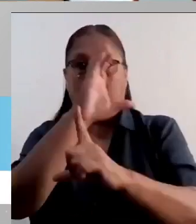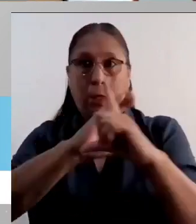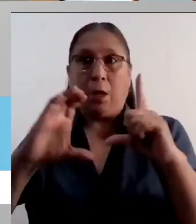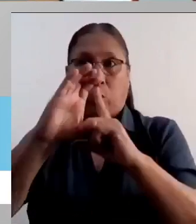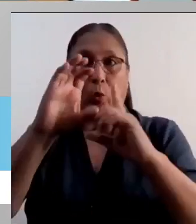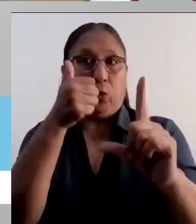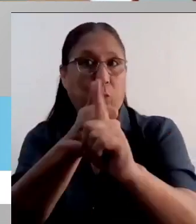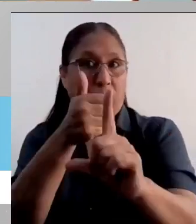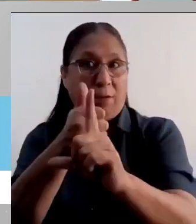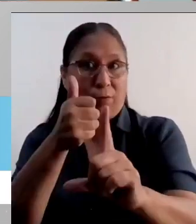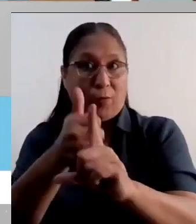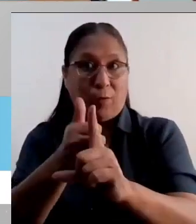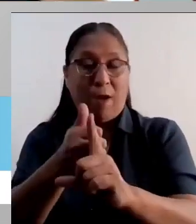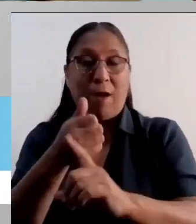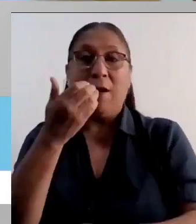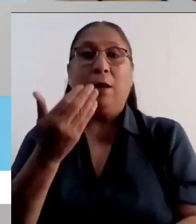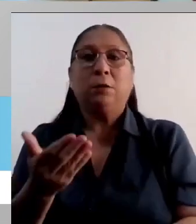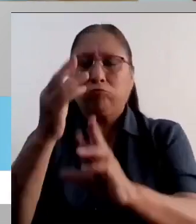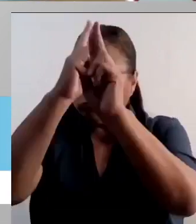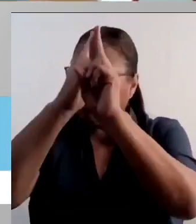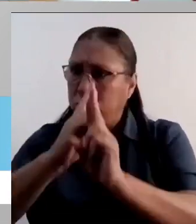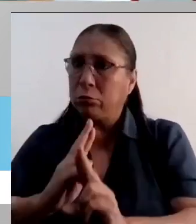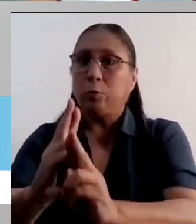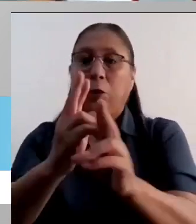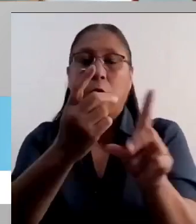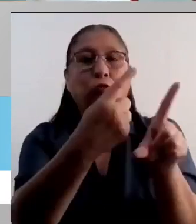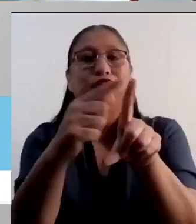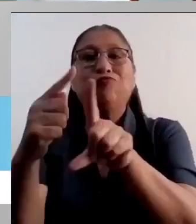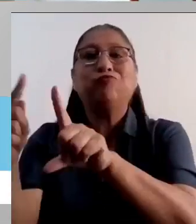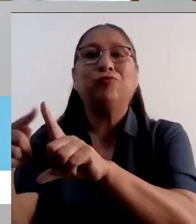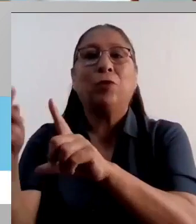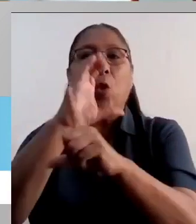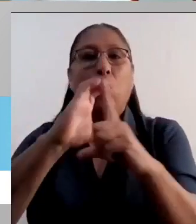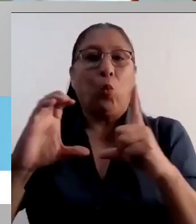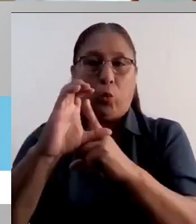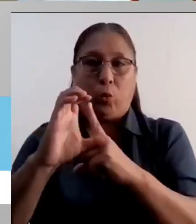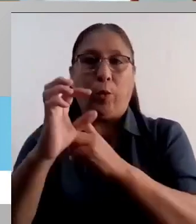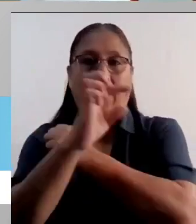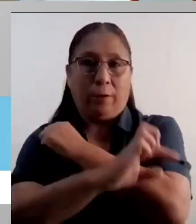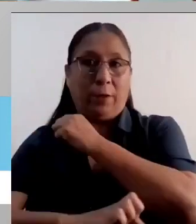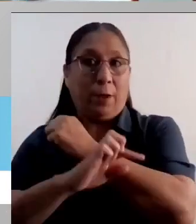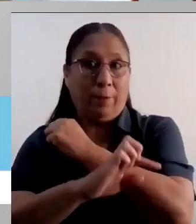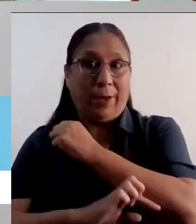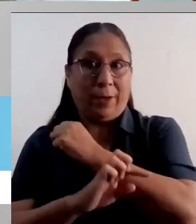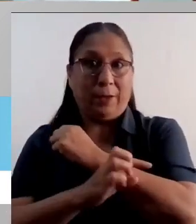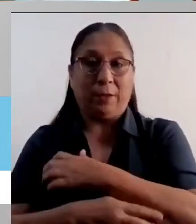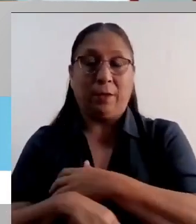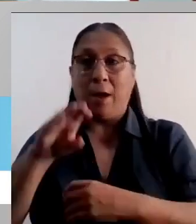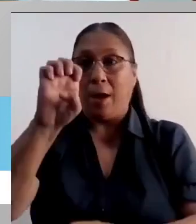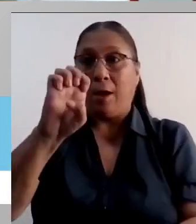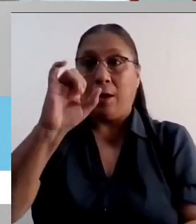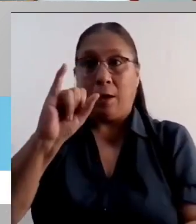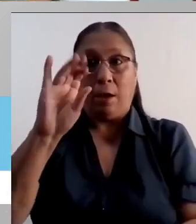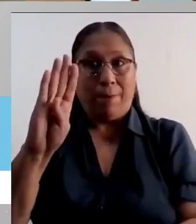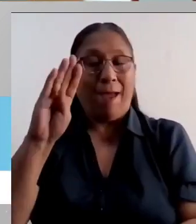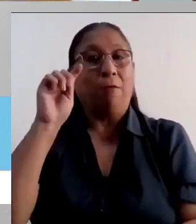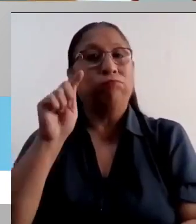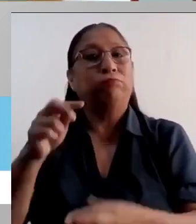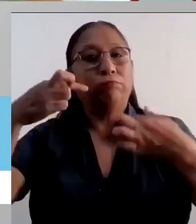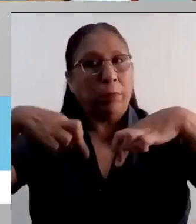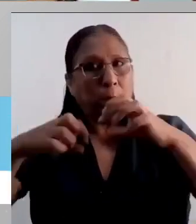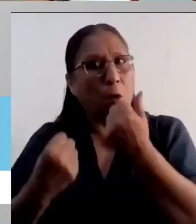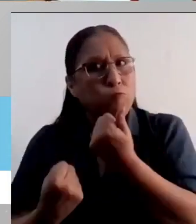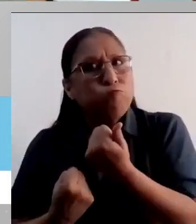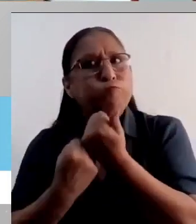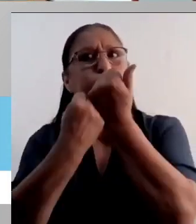propia, así como el respeto de la diversidad cultural de nuestro país. La EIB también permite